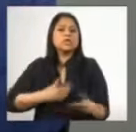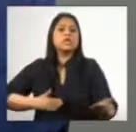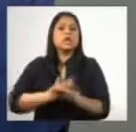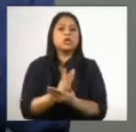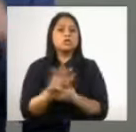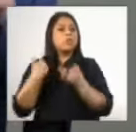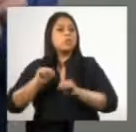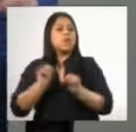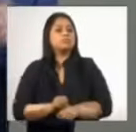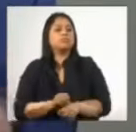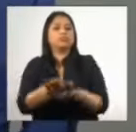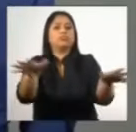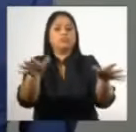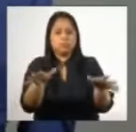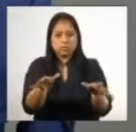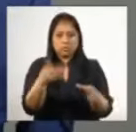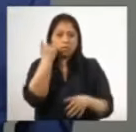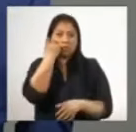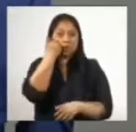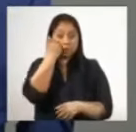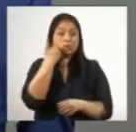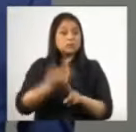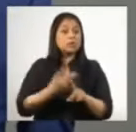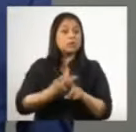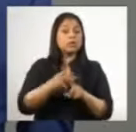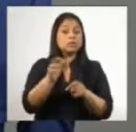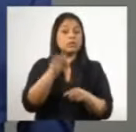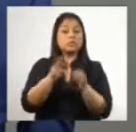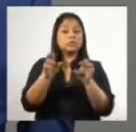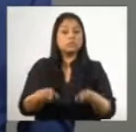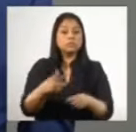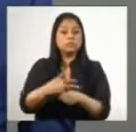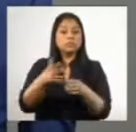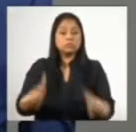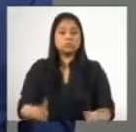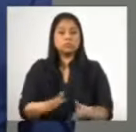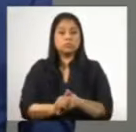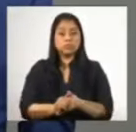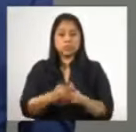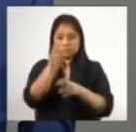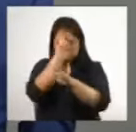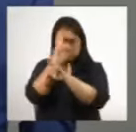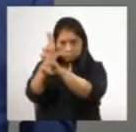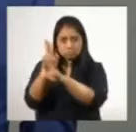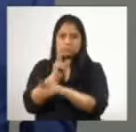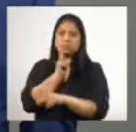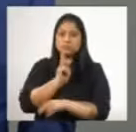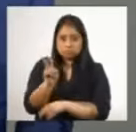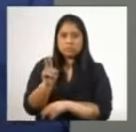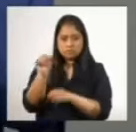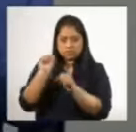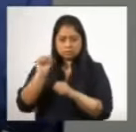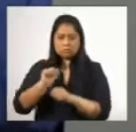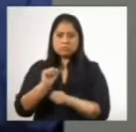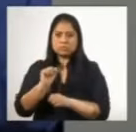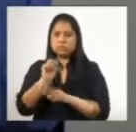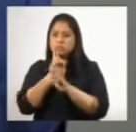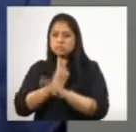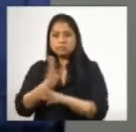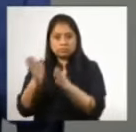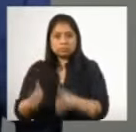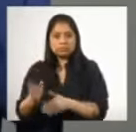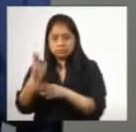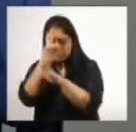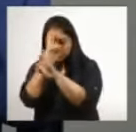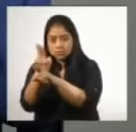a contaminarnos y ponernos en grave riesgo. Respetamos a los hermanos hondureños. Les pedimos